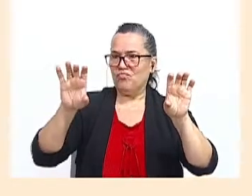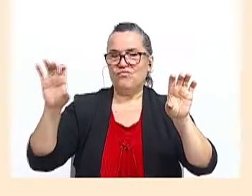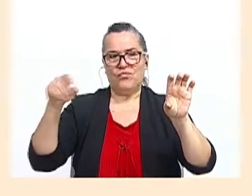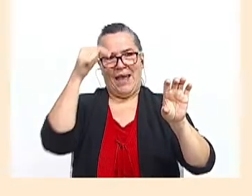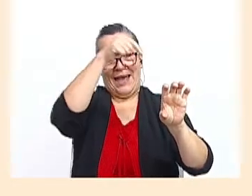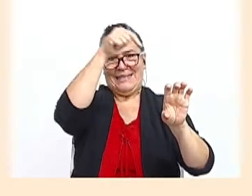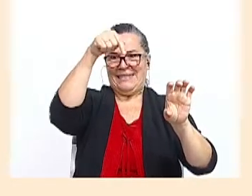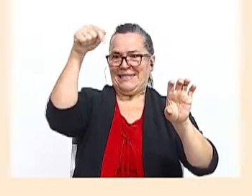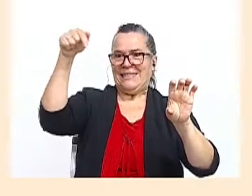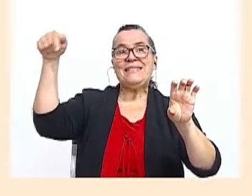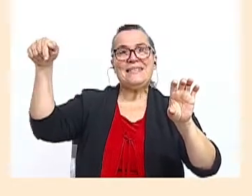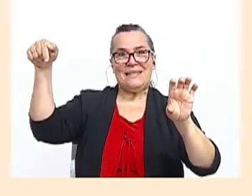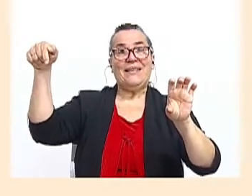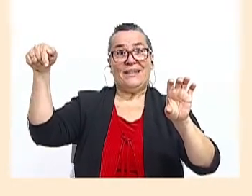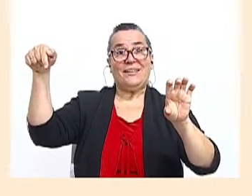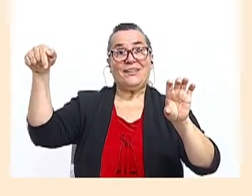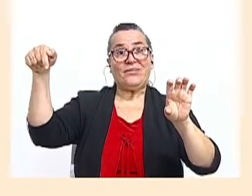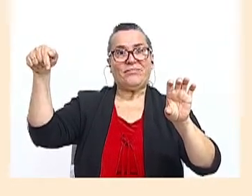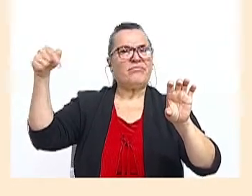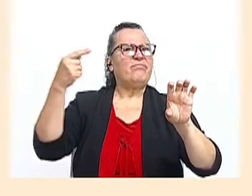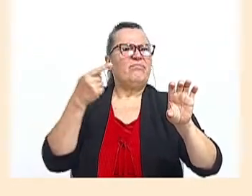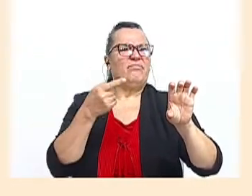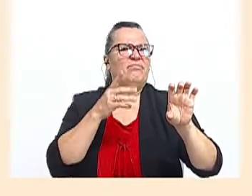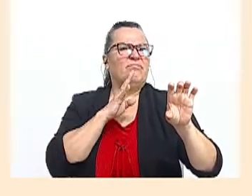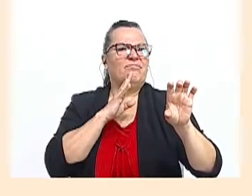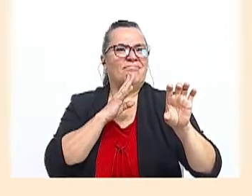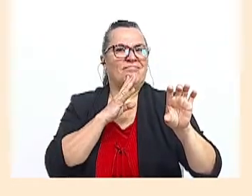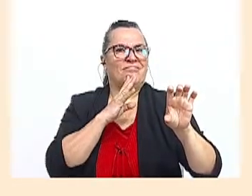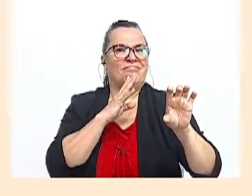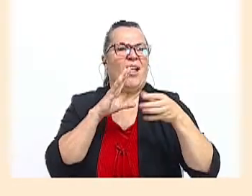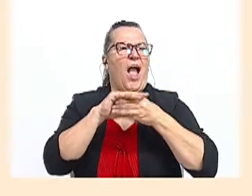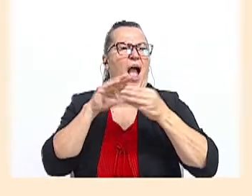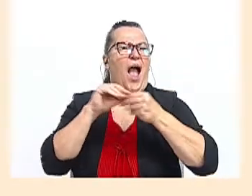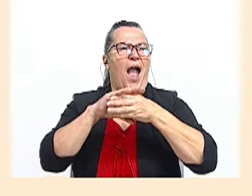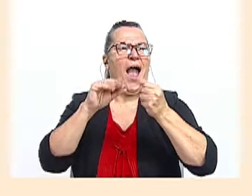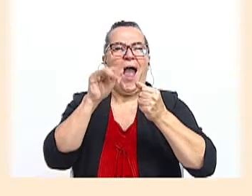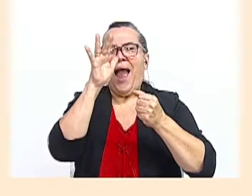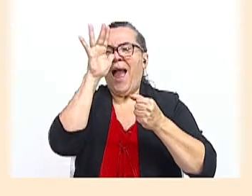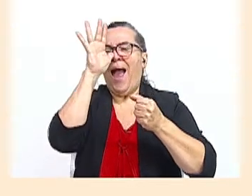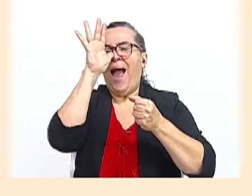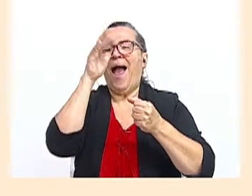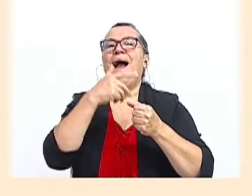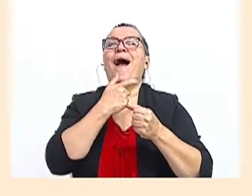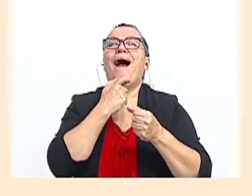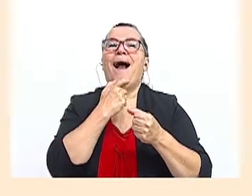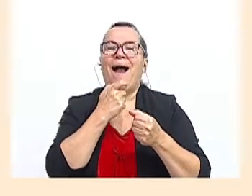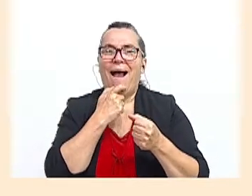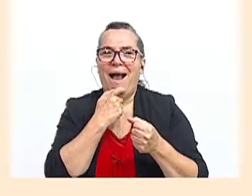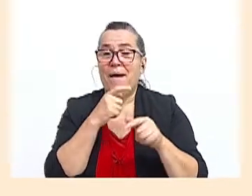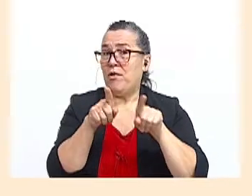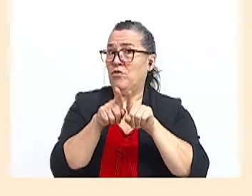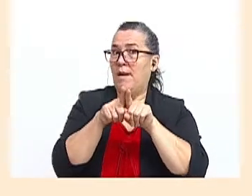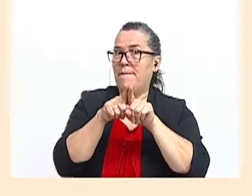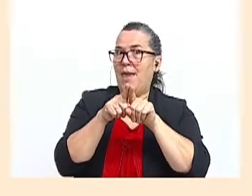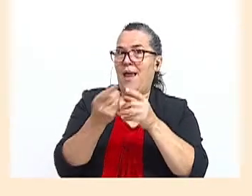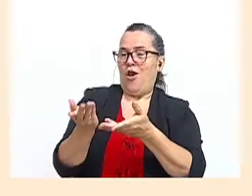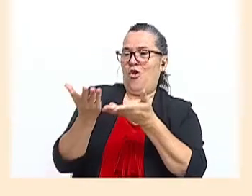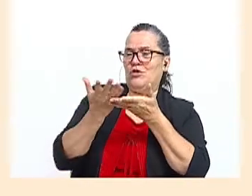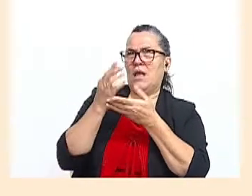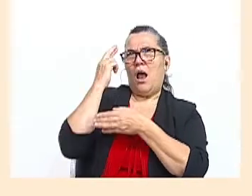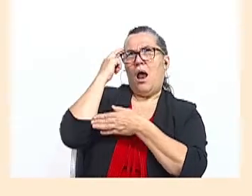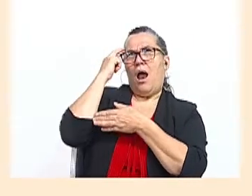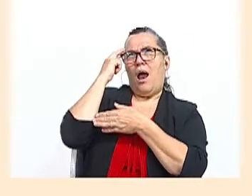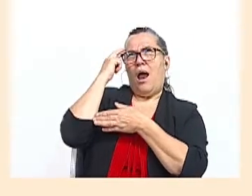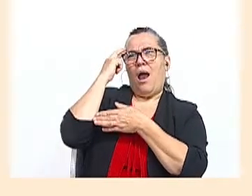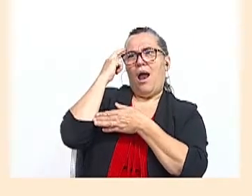pantalla. El relato va a ser cómico, es decir, va a causar risa, pero también nos va a permitir